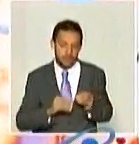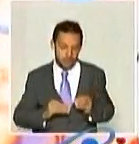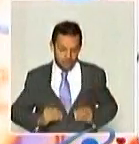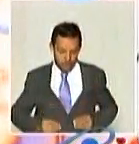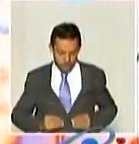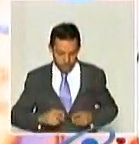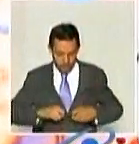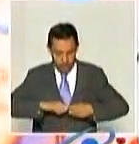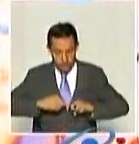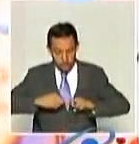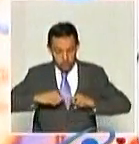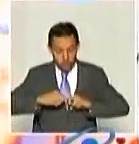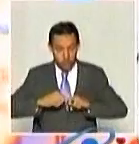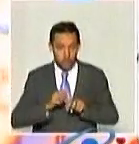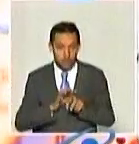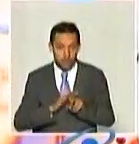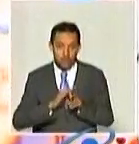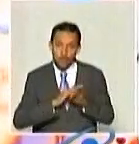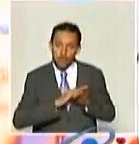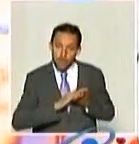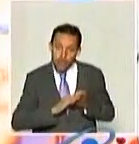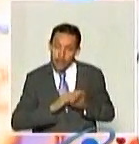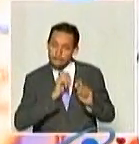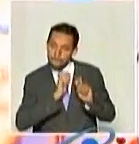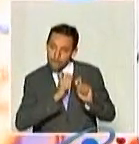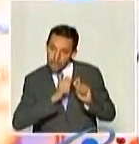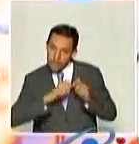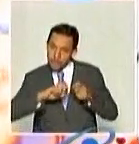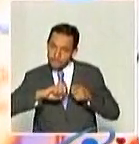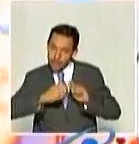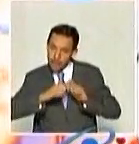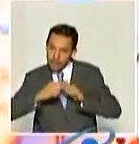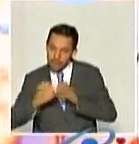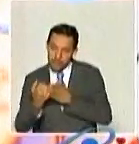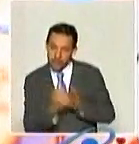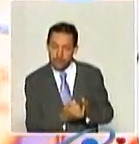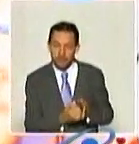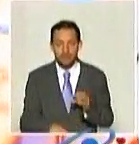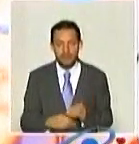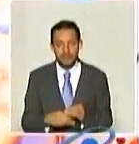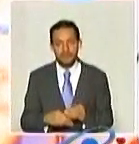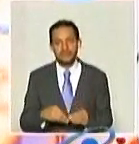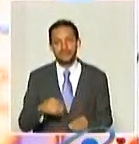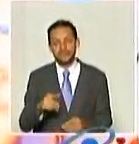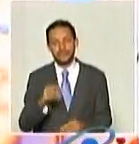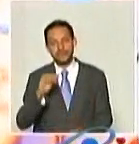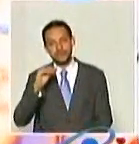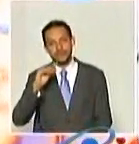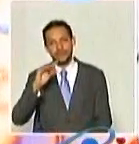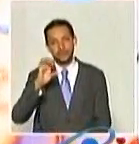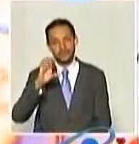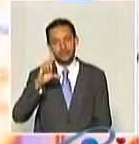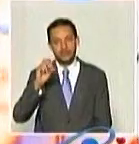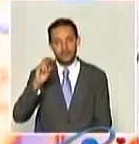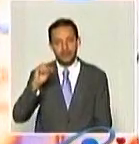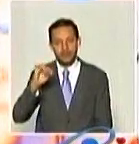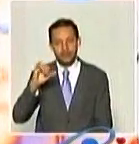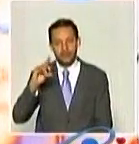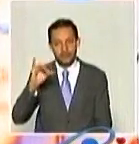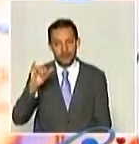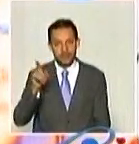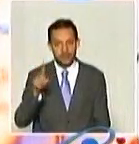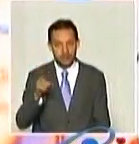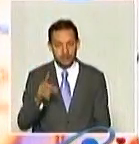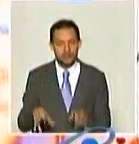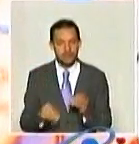tejido. Lo que hablaba Javier ahora de la utilización en queloides, se puede utilizar la combinación de terapia neural